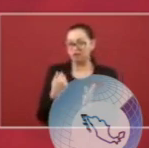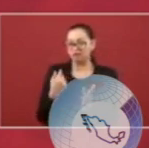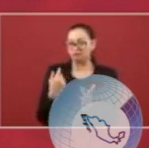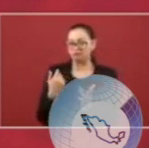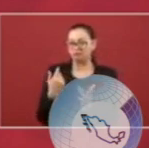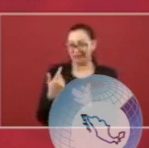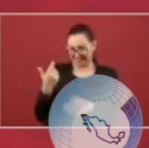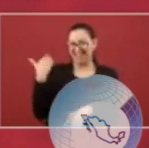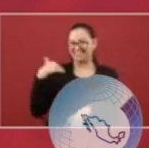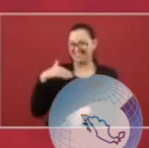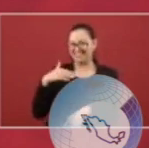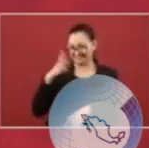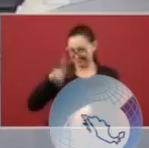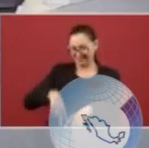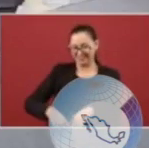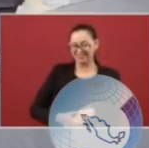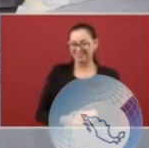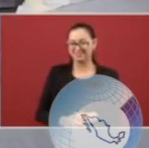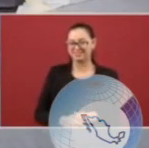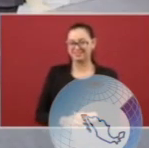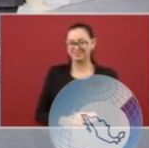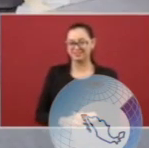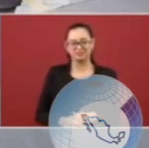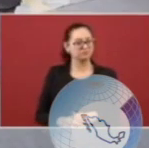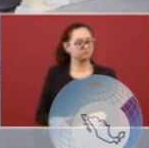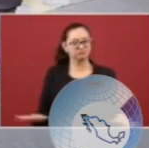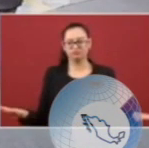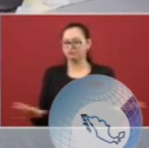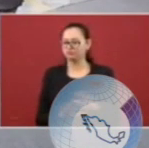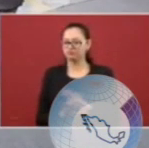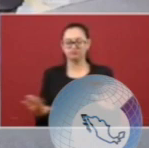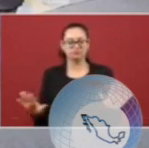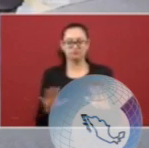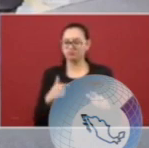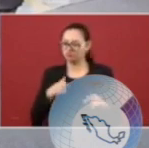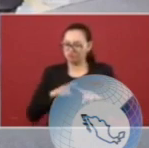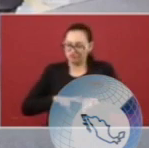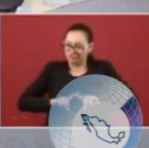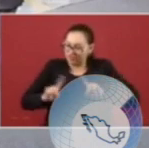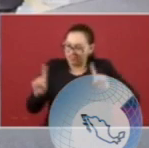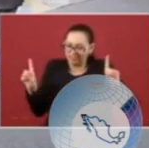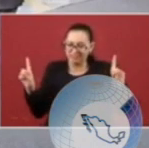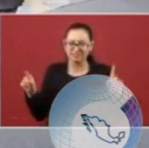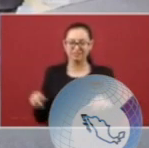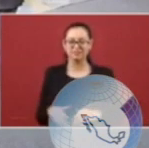como era antes no no somos lo mismo